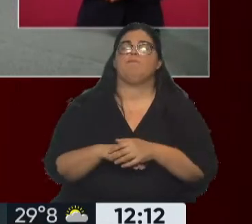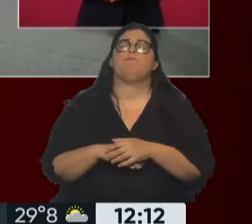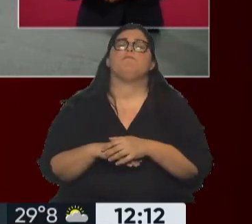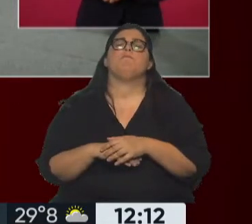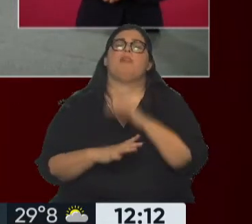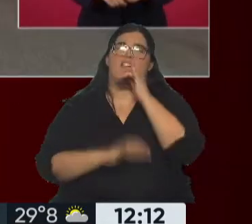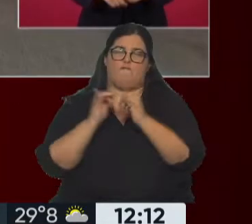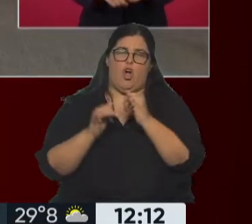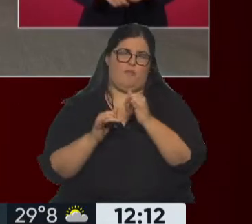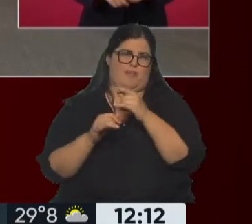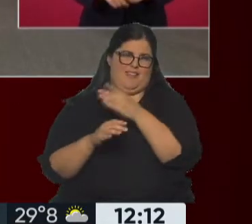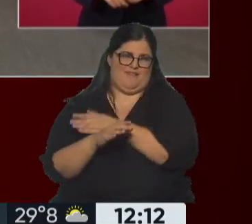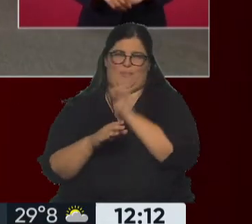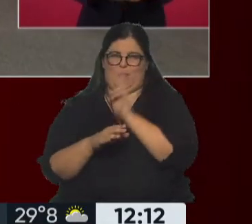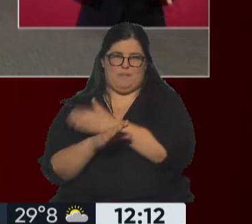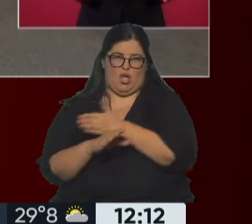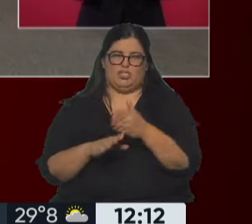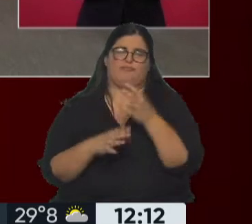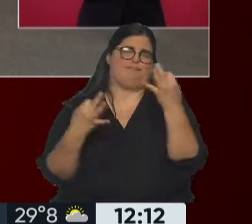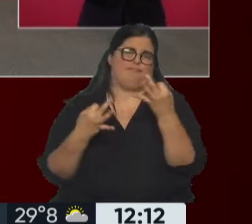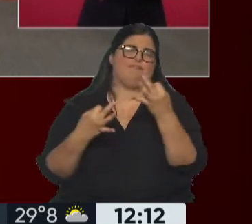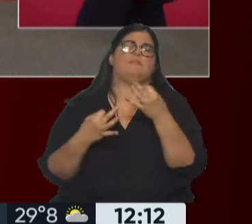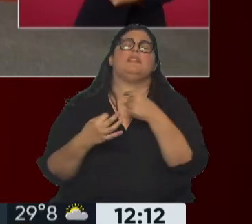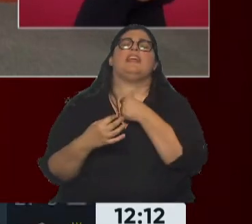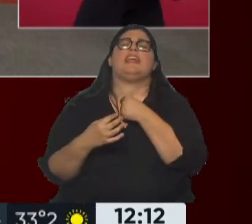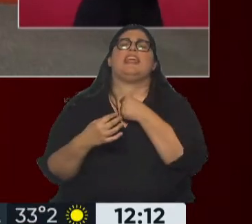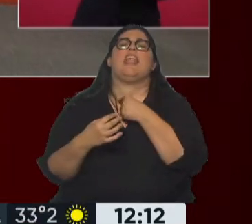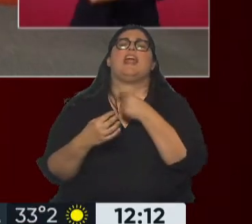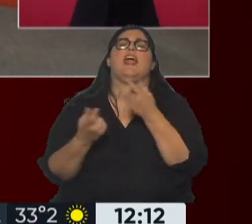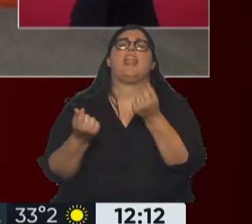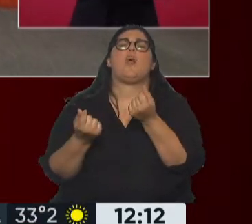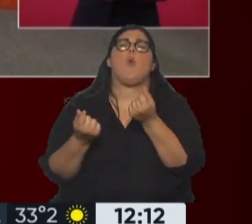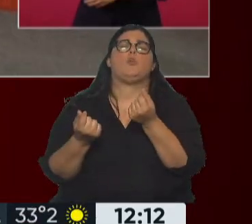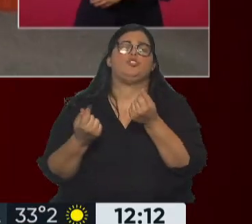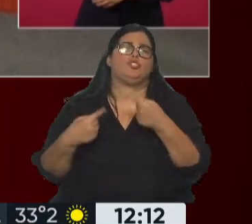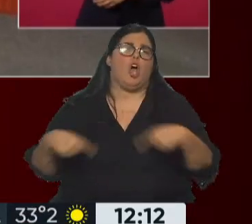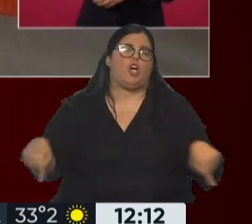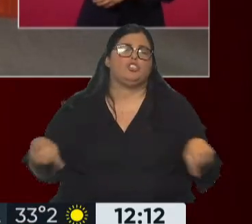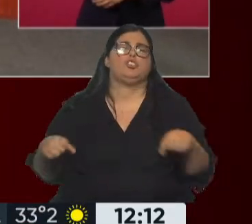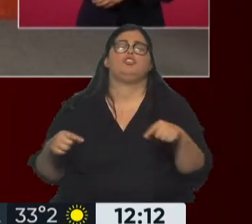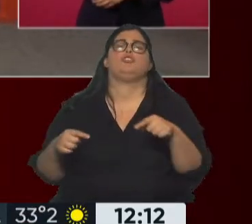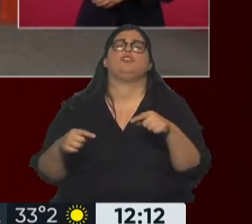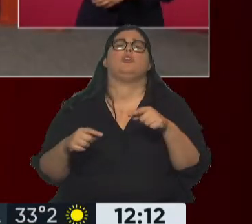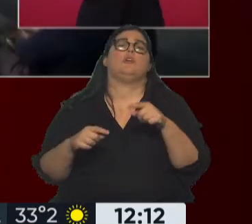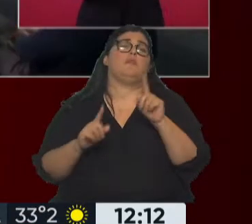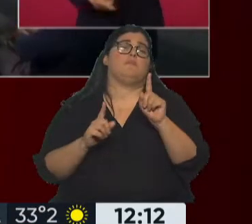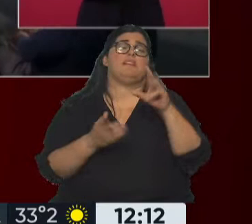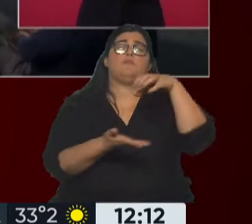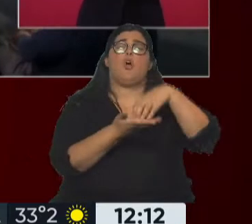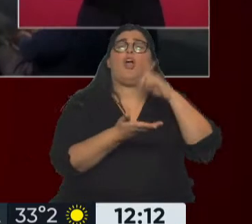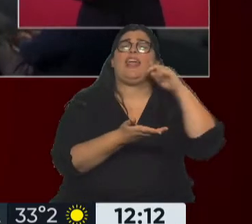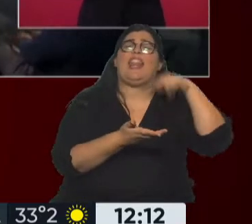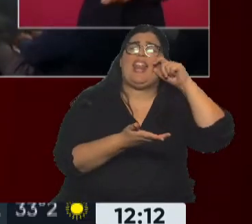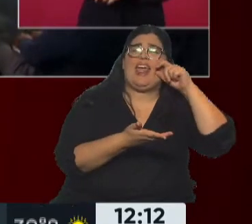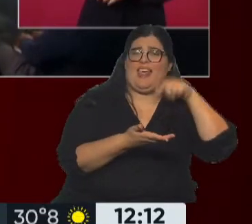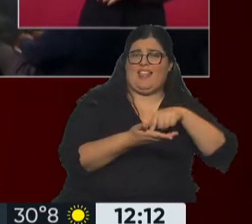planteaba muy bien. Menos recursos, o sea, sacarle los recursos que de manera autónoma administra el Instituto Nacional Electoral, reducción